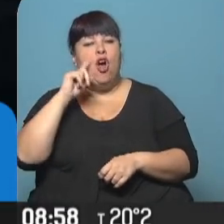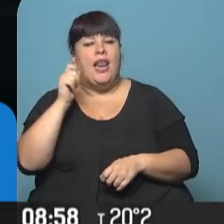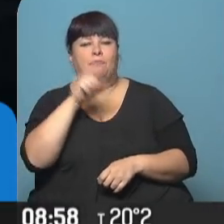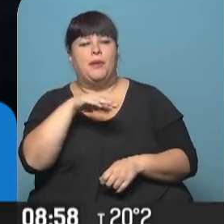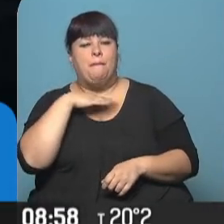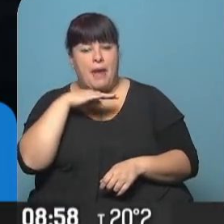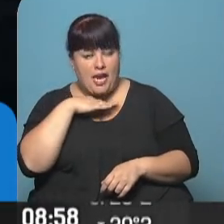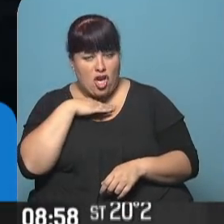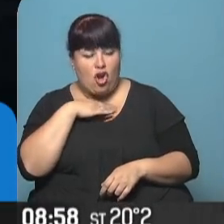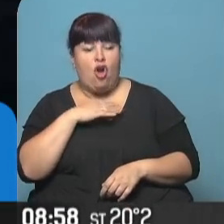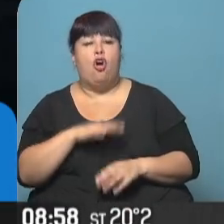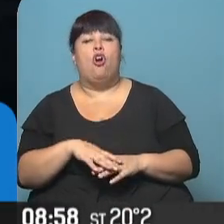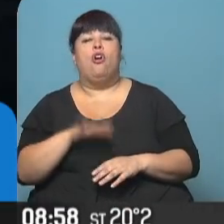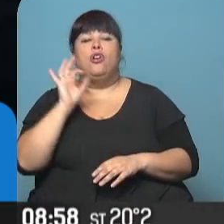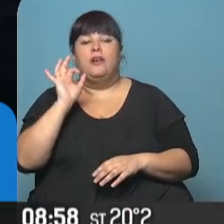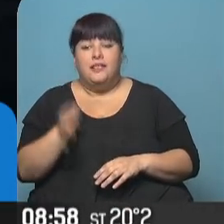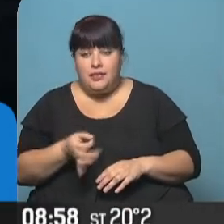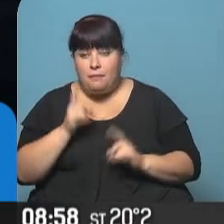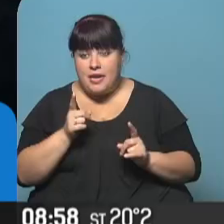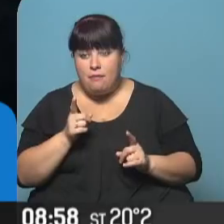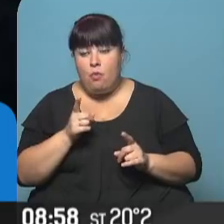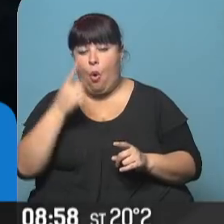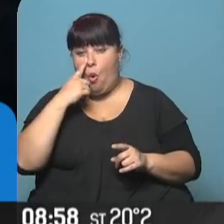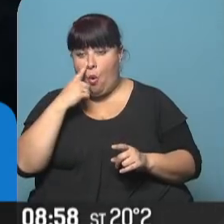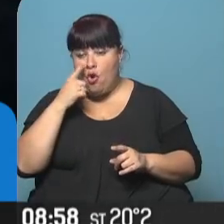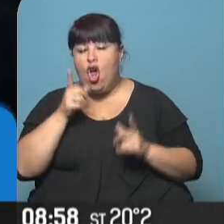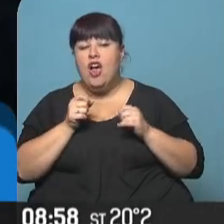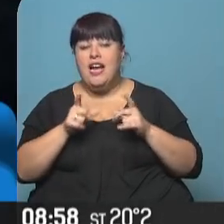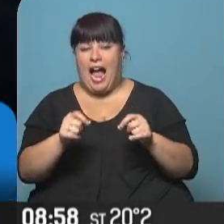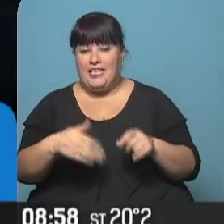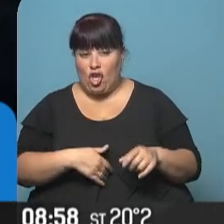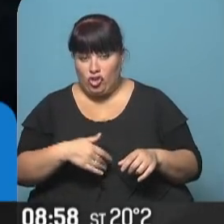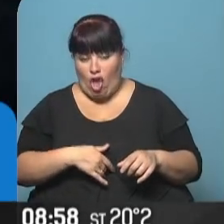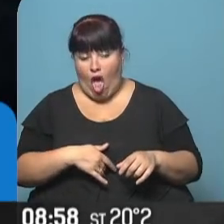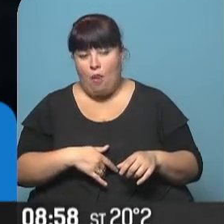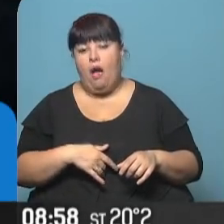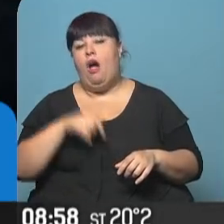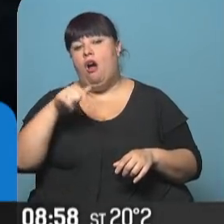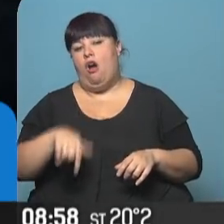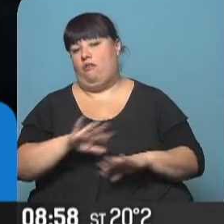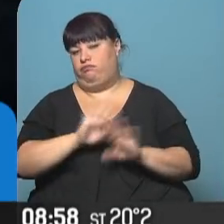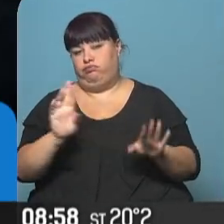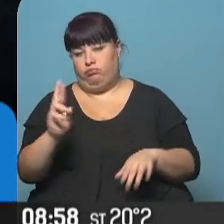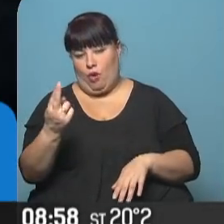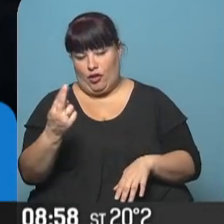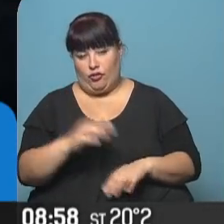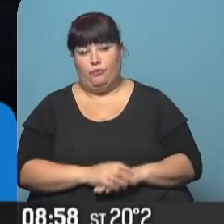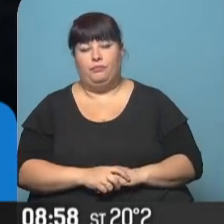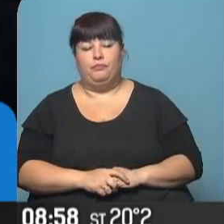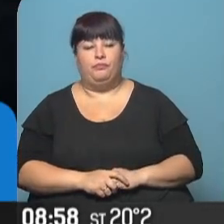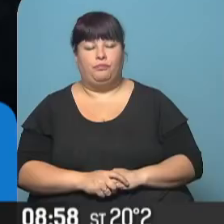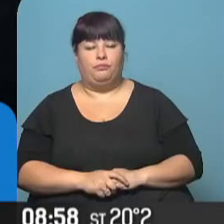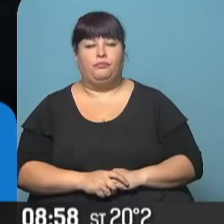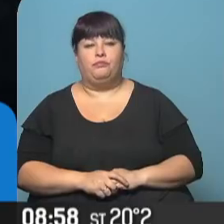méxico donde se enteró justamente en junio del cáncer gástrico que hoy lo deja sin estar entre sus